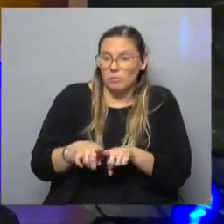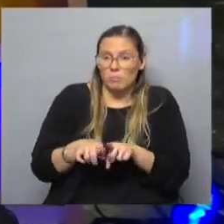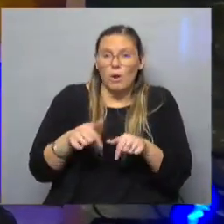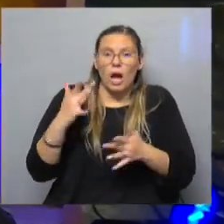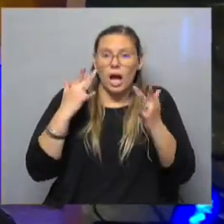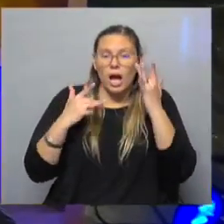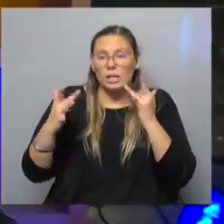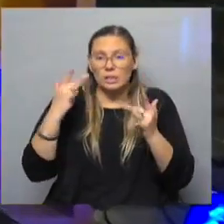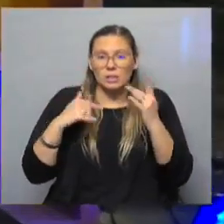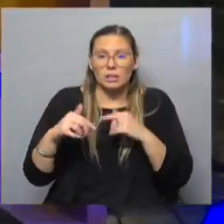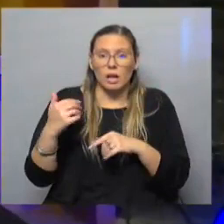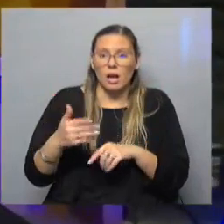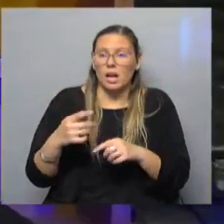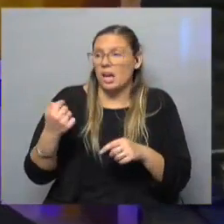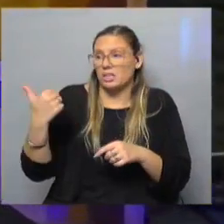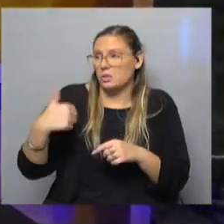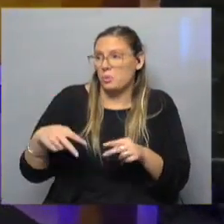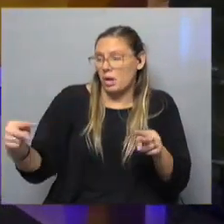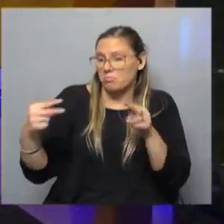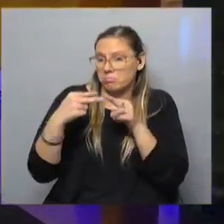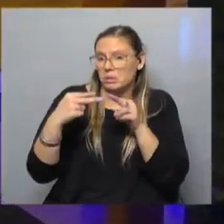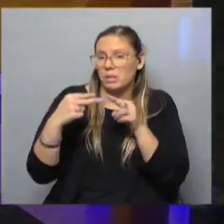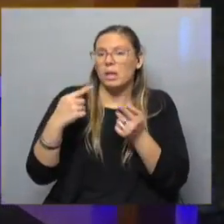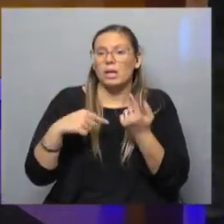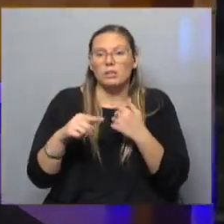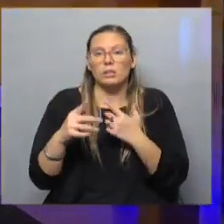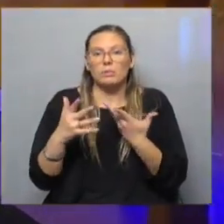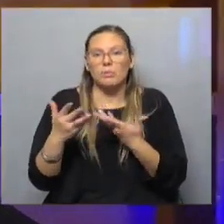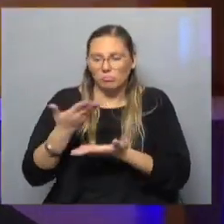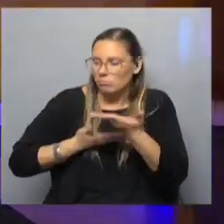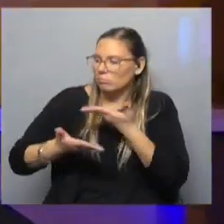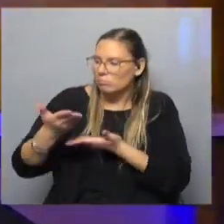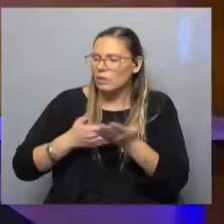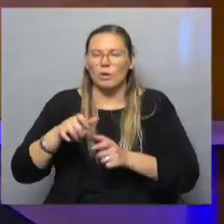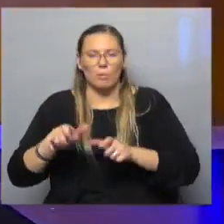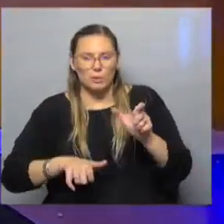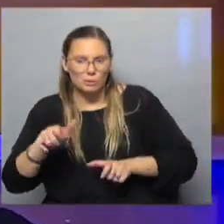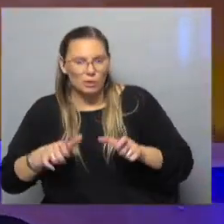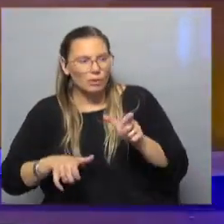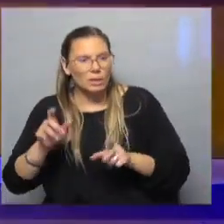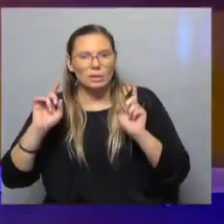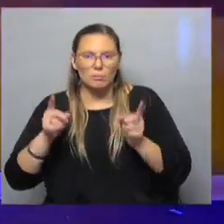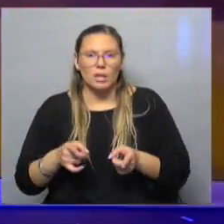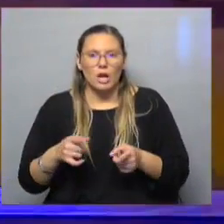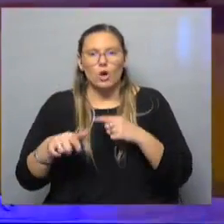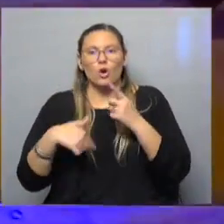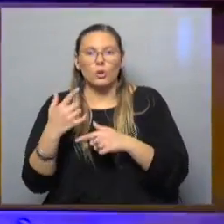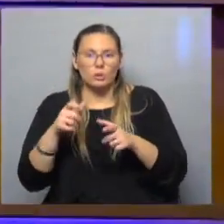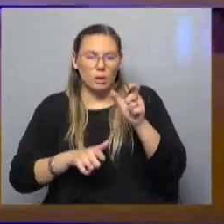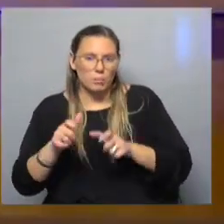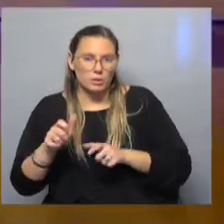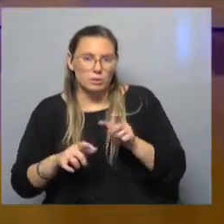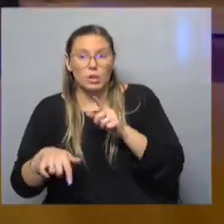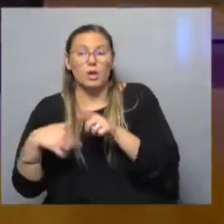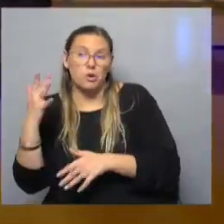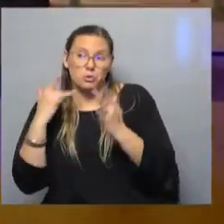artistas que por ahí no te cruzás habitualmente. Entonces, bueno, se genera como una interacción con el público, con otro público que capaz que es de